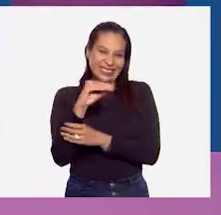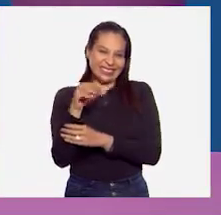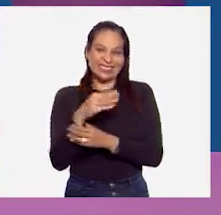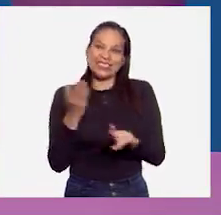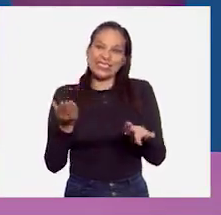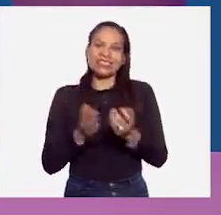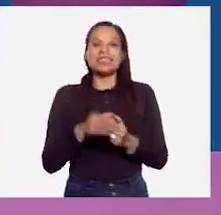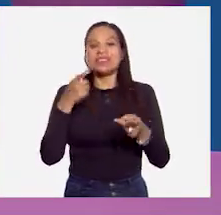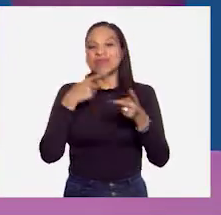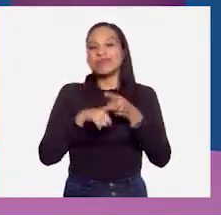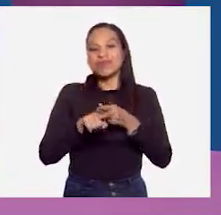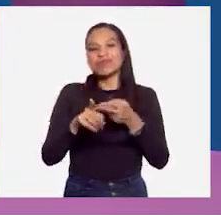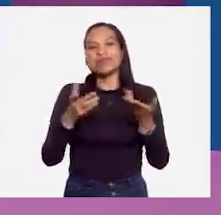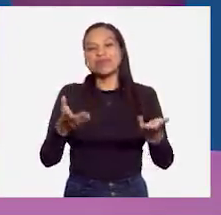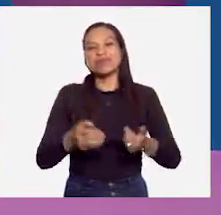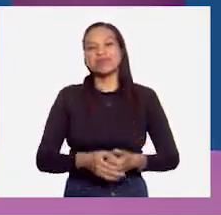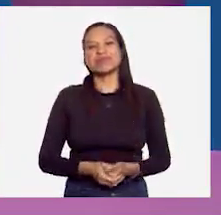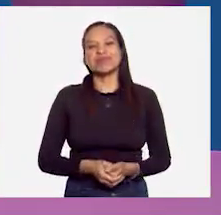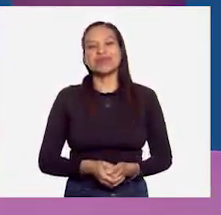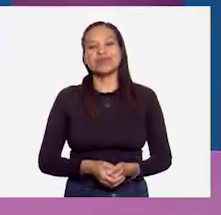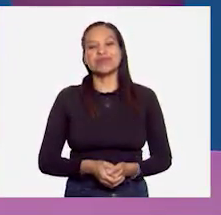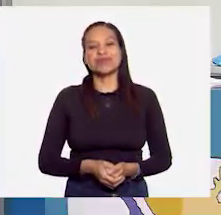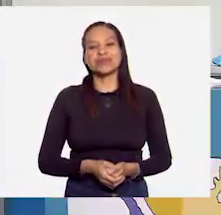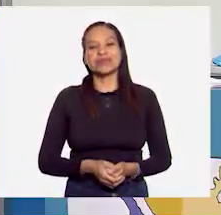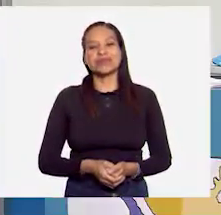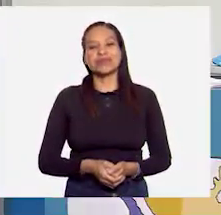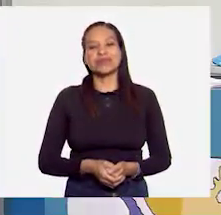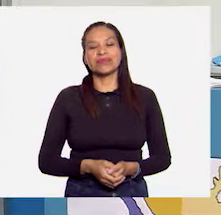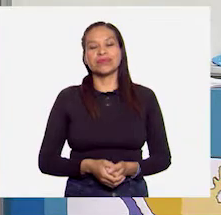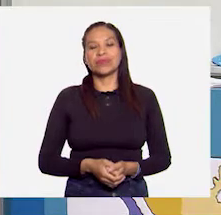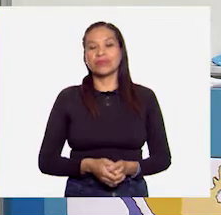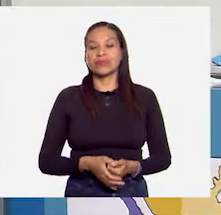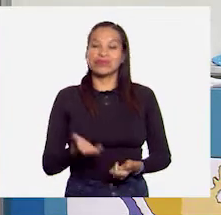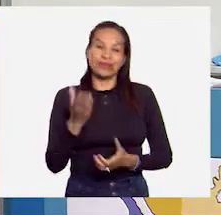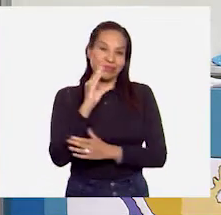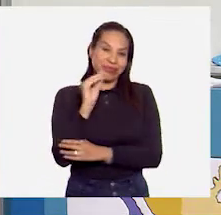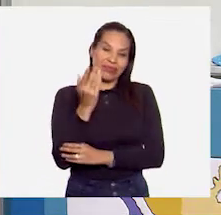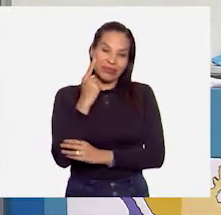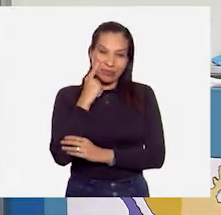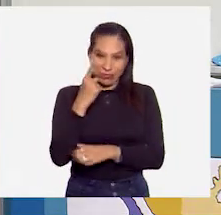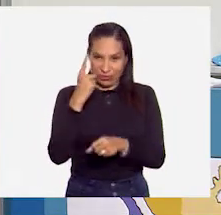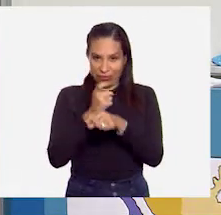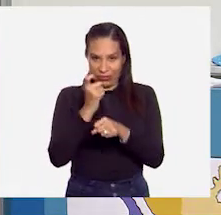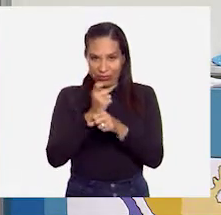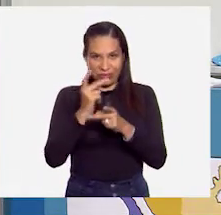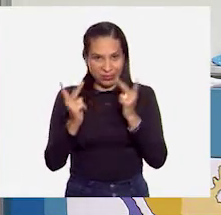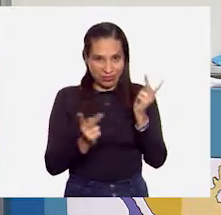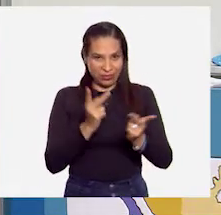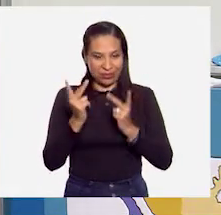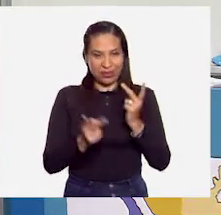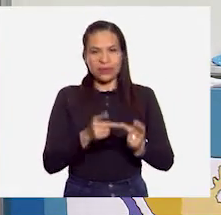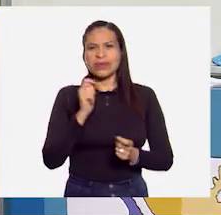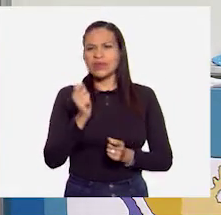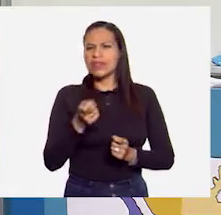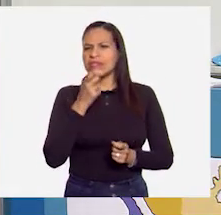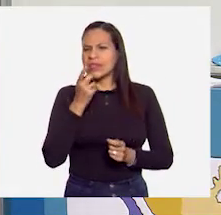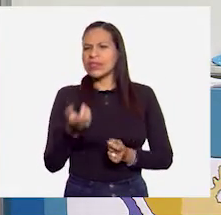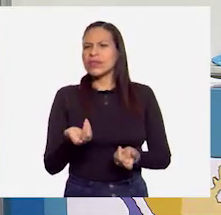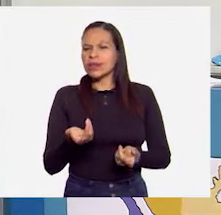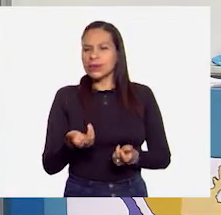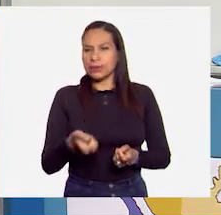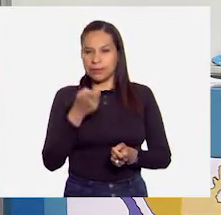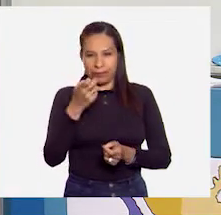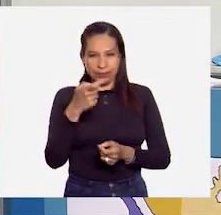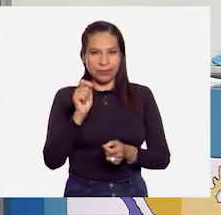Bueno, ¡empecemos! Ayton, bueno, va la primera pregunta y dice...